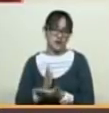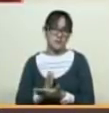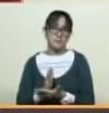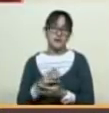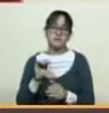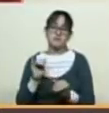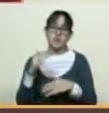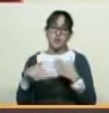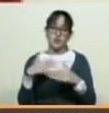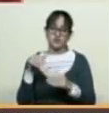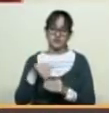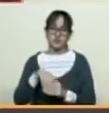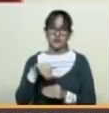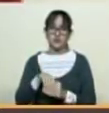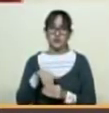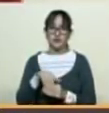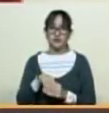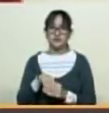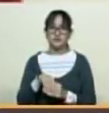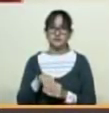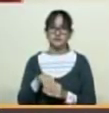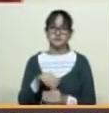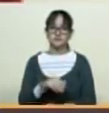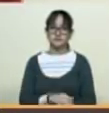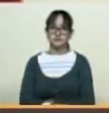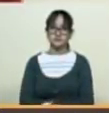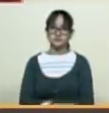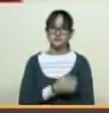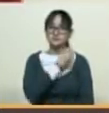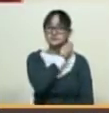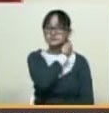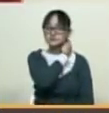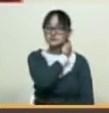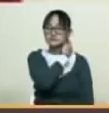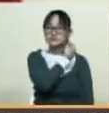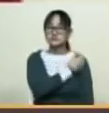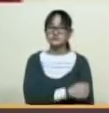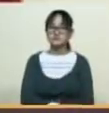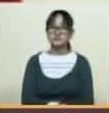los procesos electorales. Ahora bien,